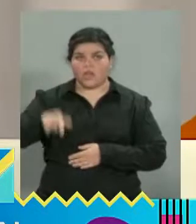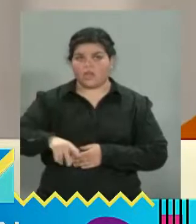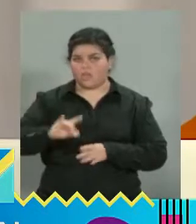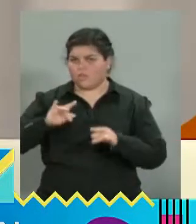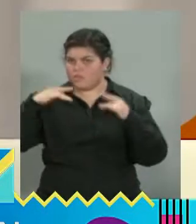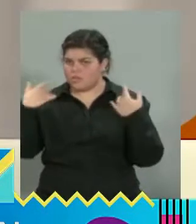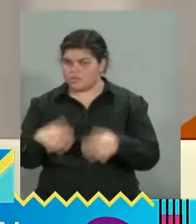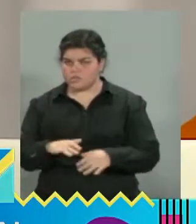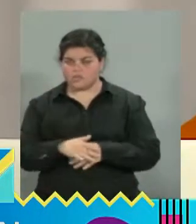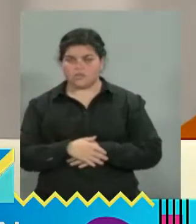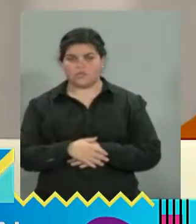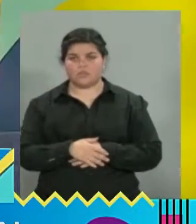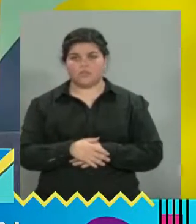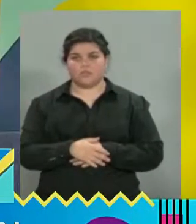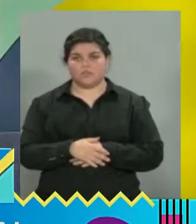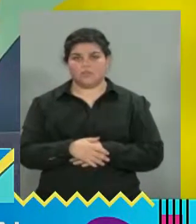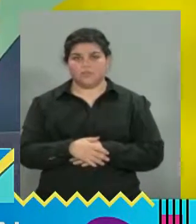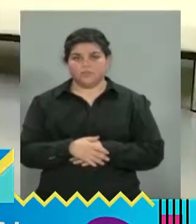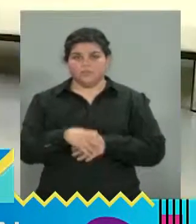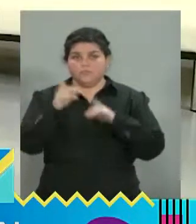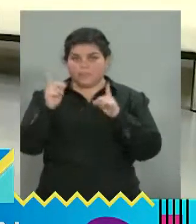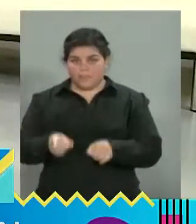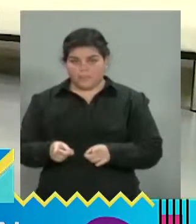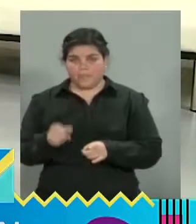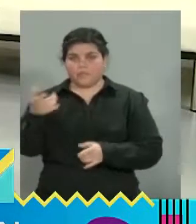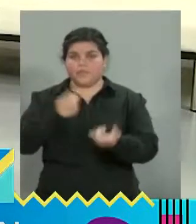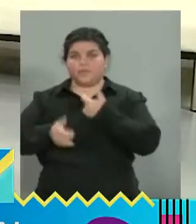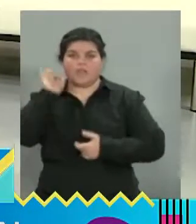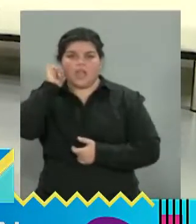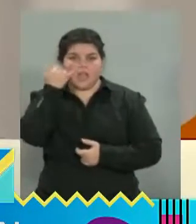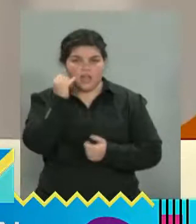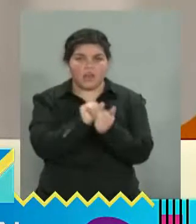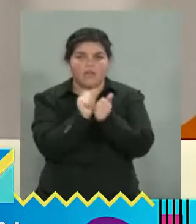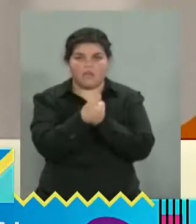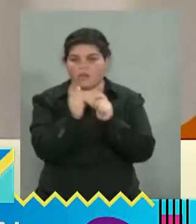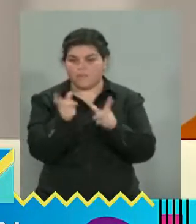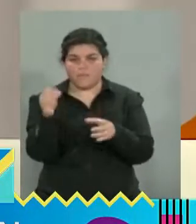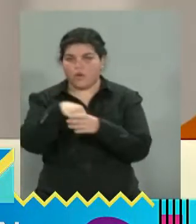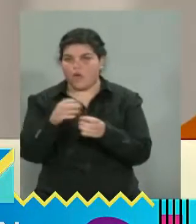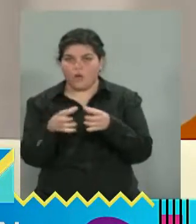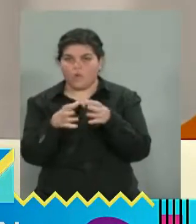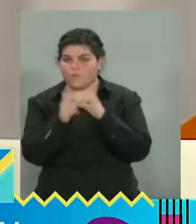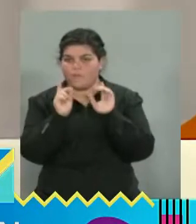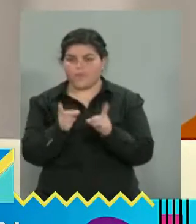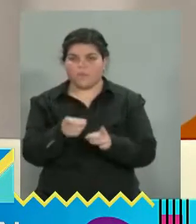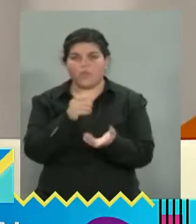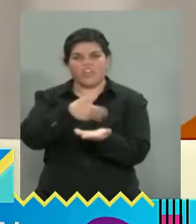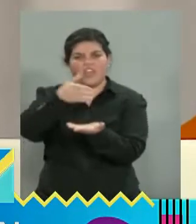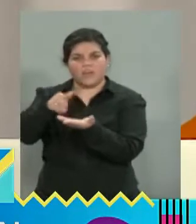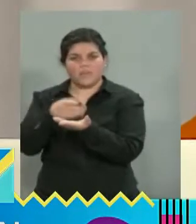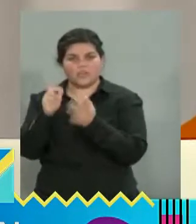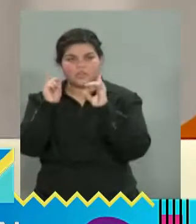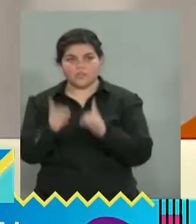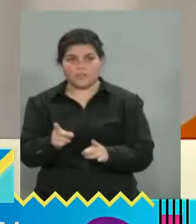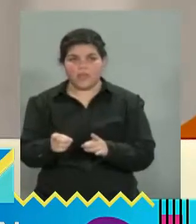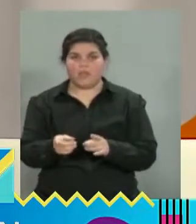fuerte. Y podemos plantear, está bien, una persona gay, lesbiana, dentro del mismo colectivo, sufre muchos casos de discriminación en general, en